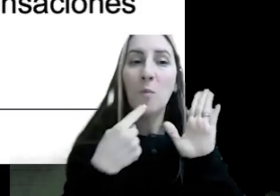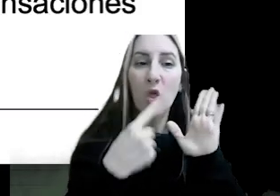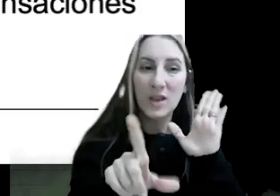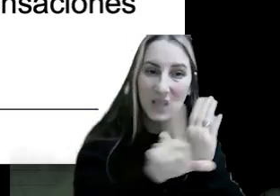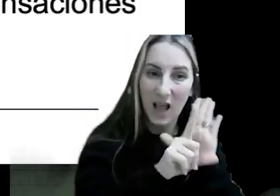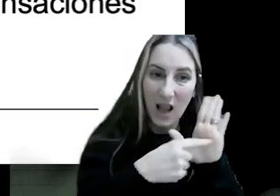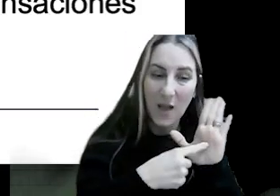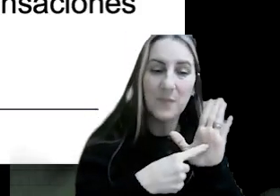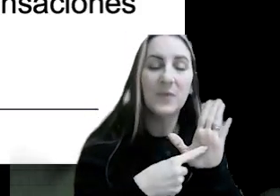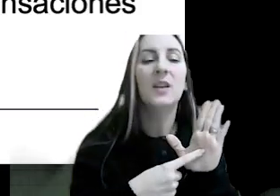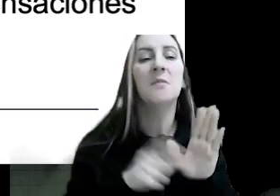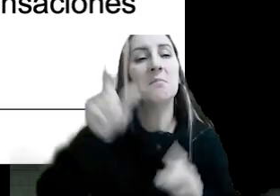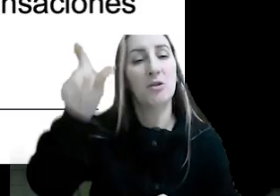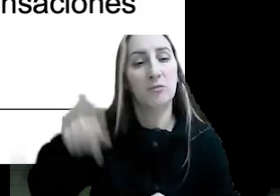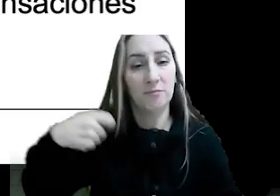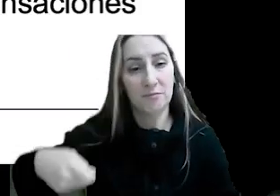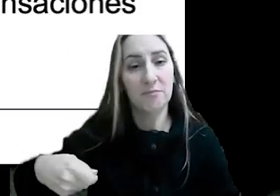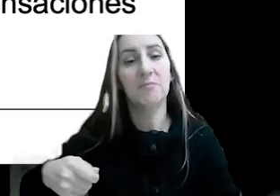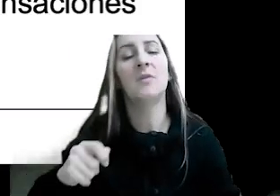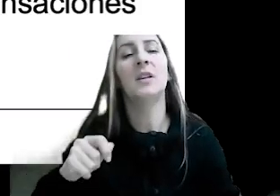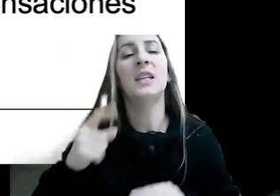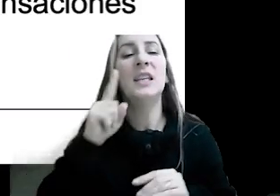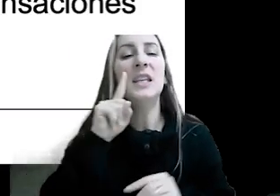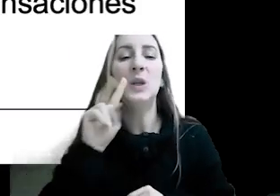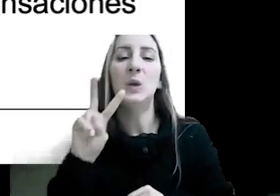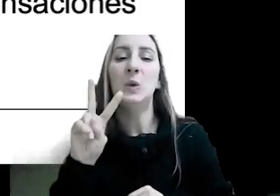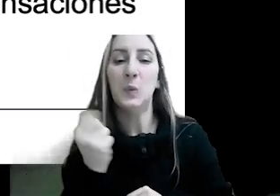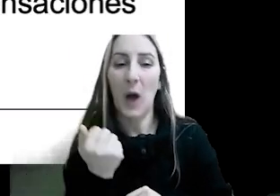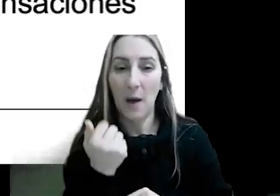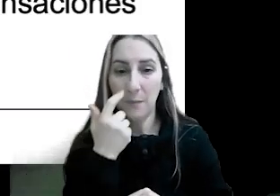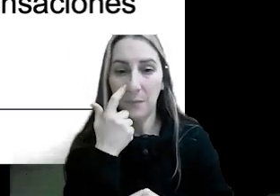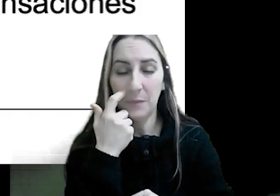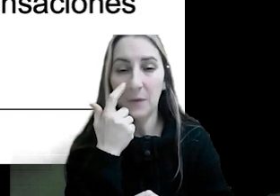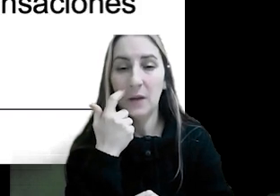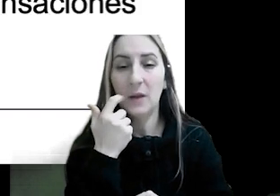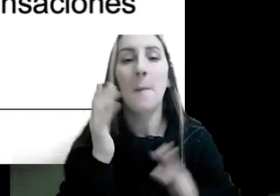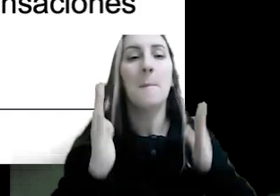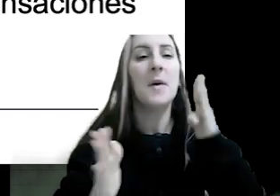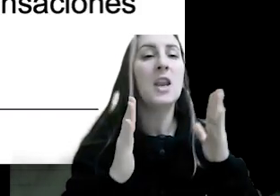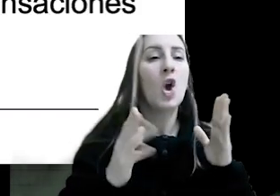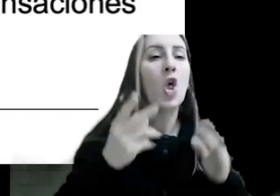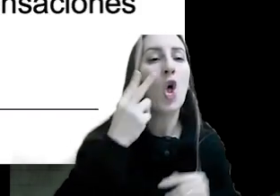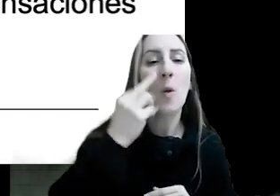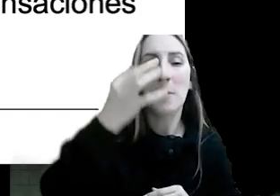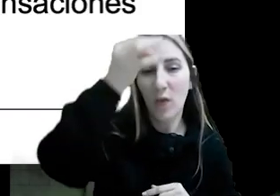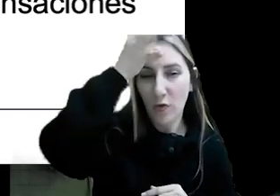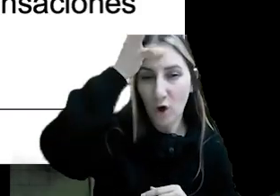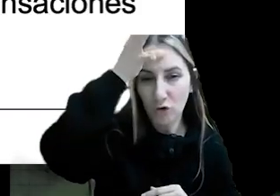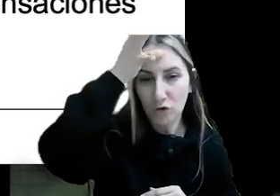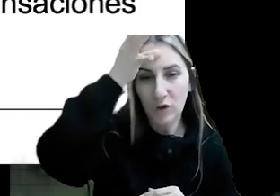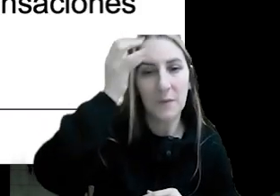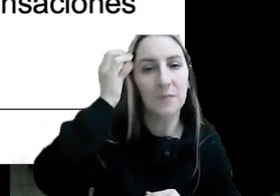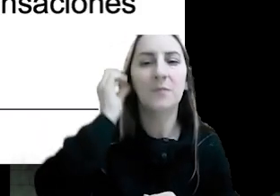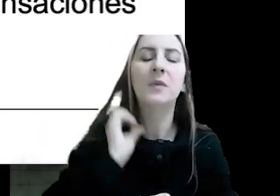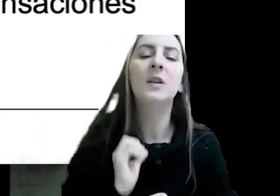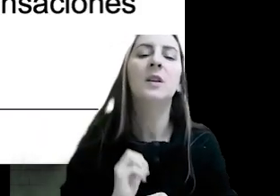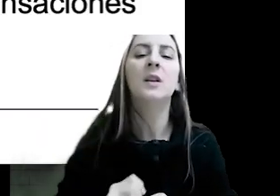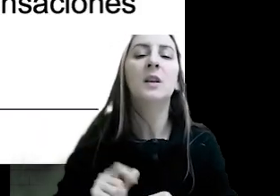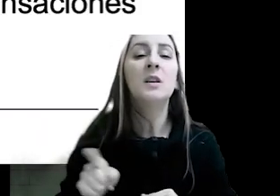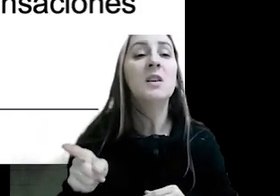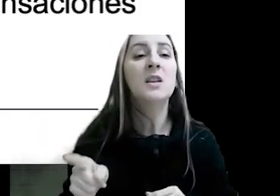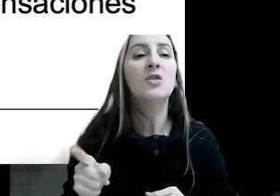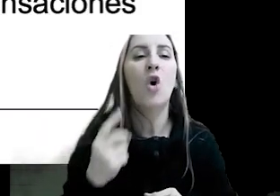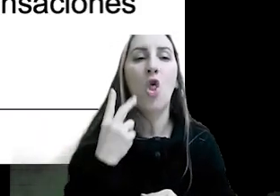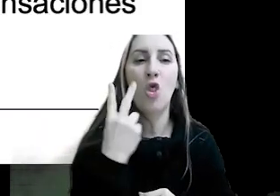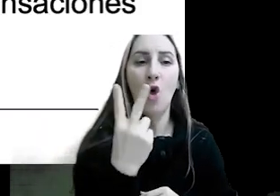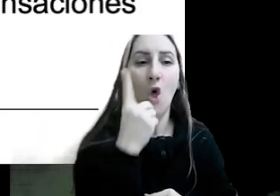El contribuyente presenta rectificativas de IVA, como verán, son varios periodos del año 2012. Y lo hace en 2 días